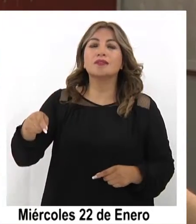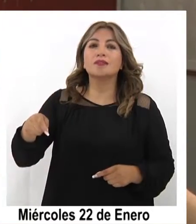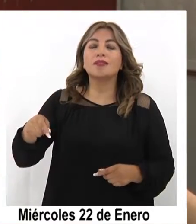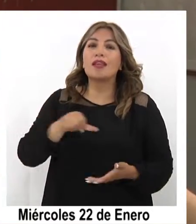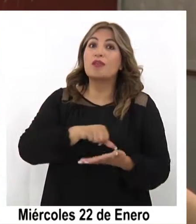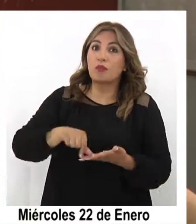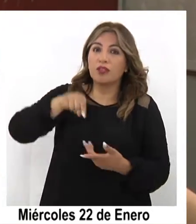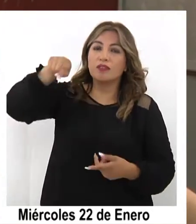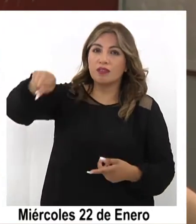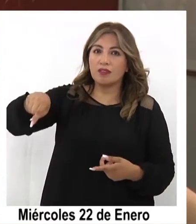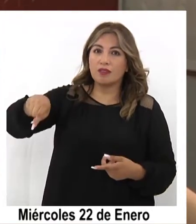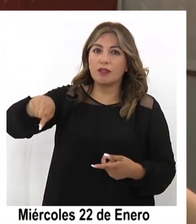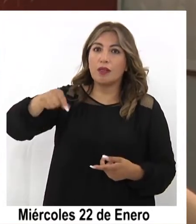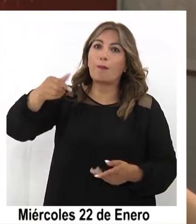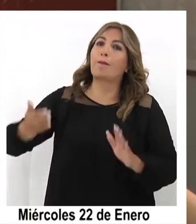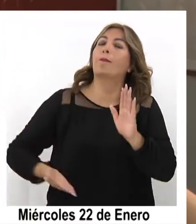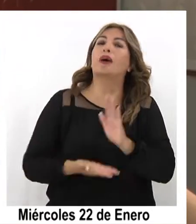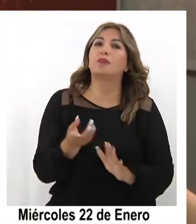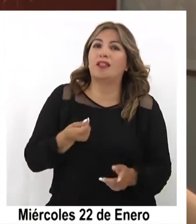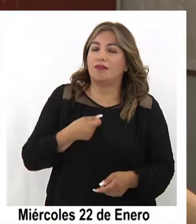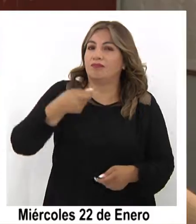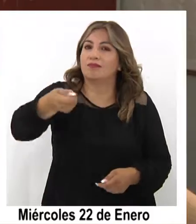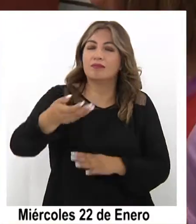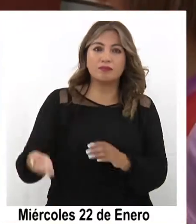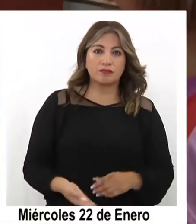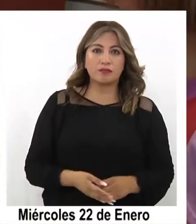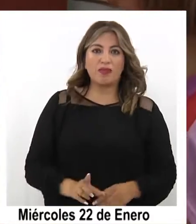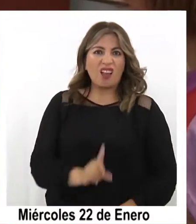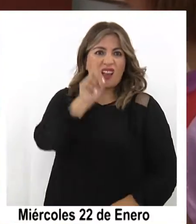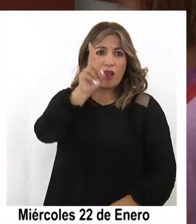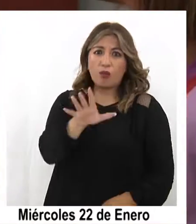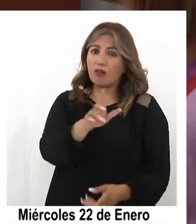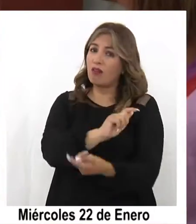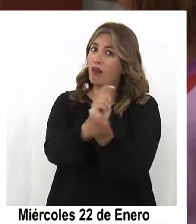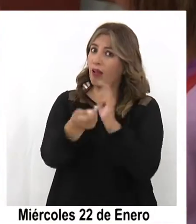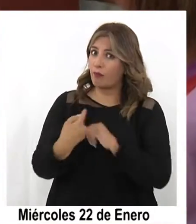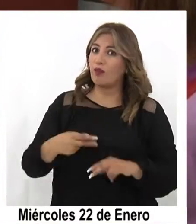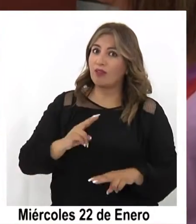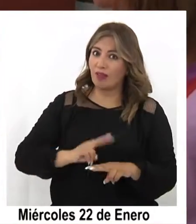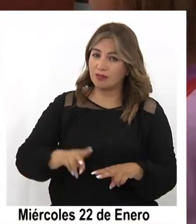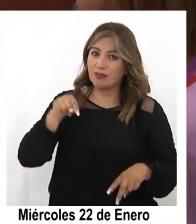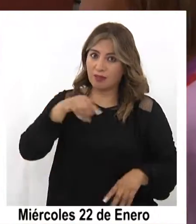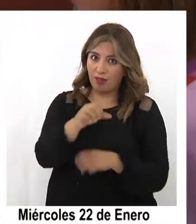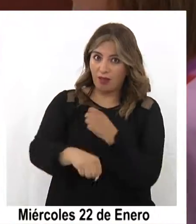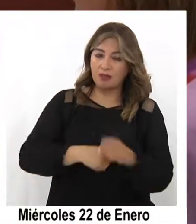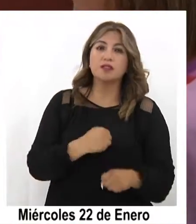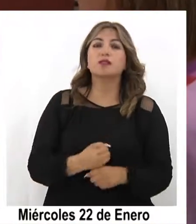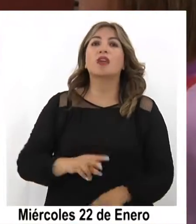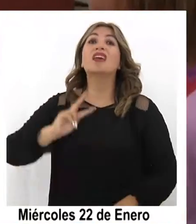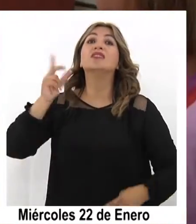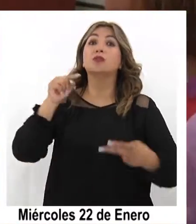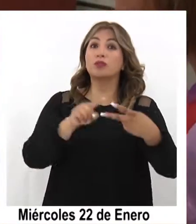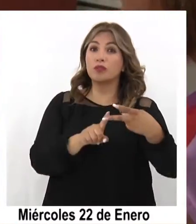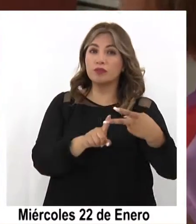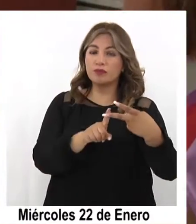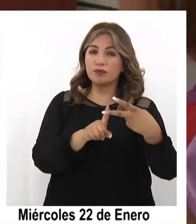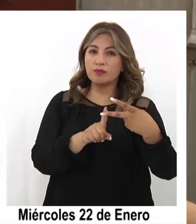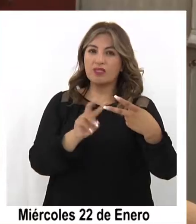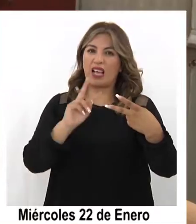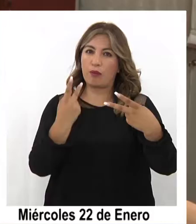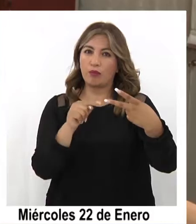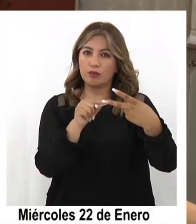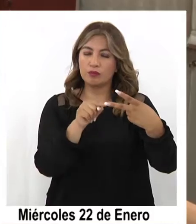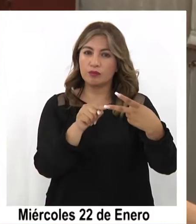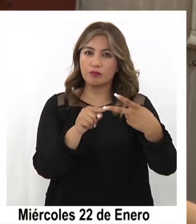impuestos y eventualmente tengan una mayor devolución. Este no es el único cambio que entró en vigencia. El segundo cambio